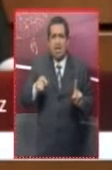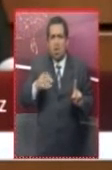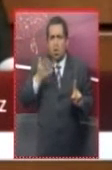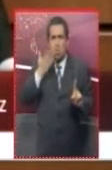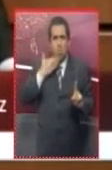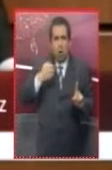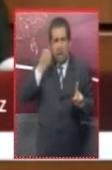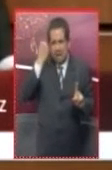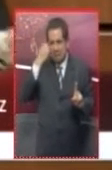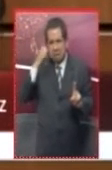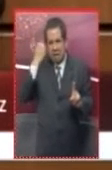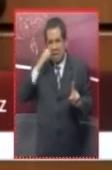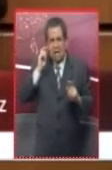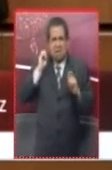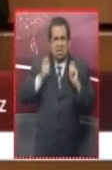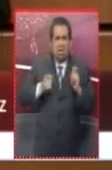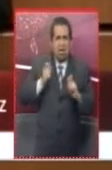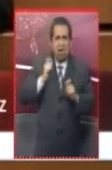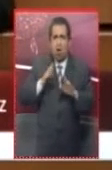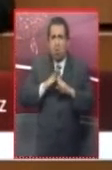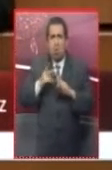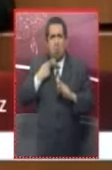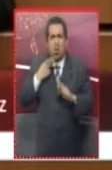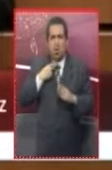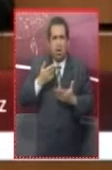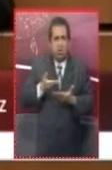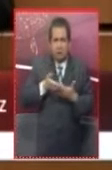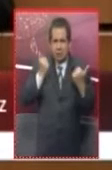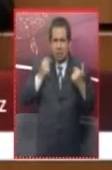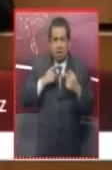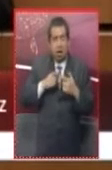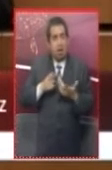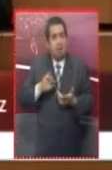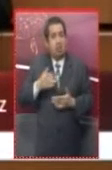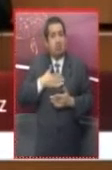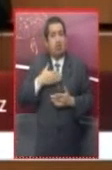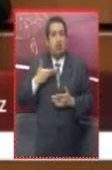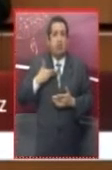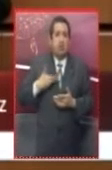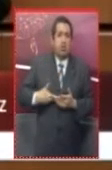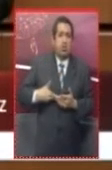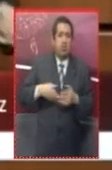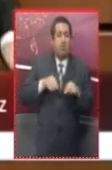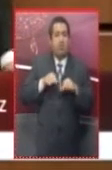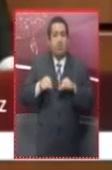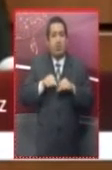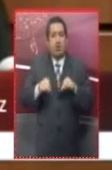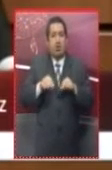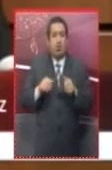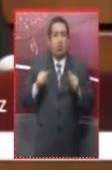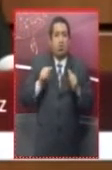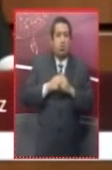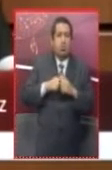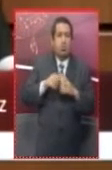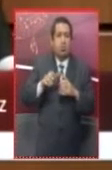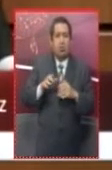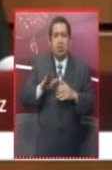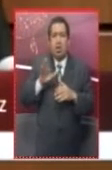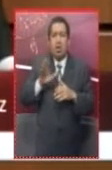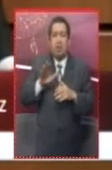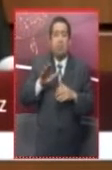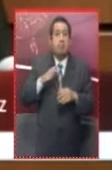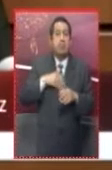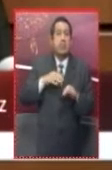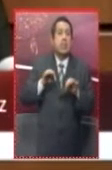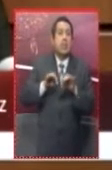con experiencia en el servicio diplomático y quien como credenciales exhibe su trabajo con uno de los